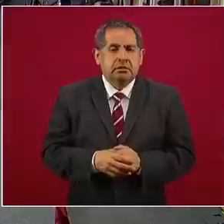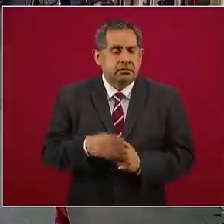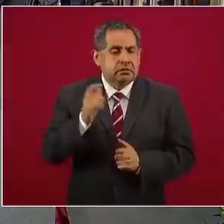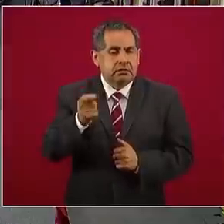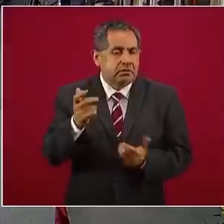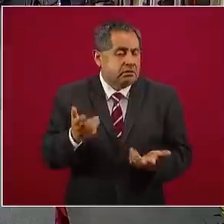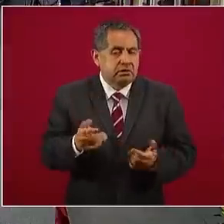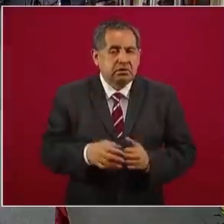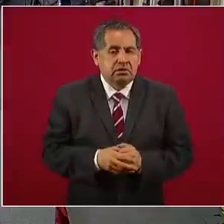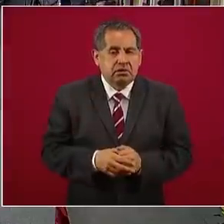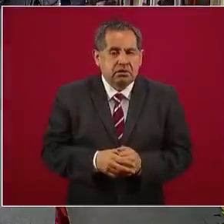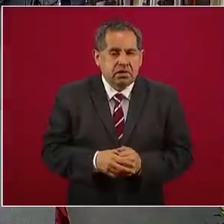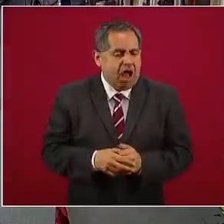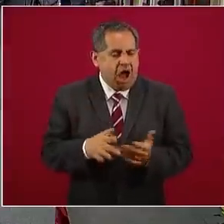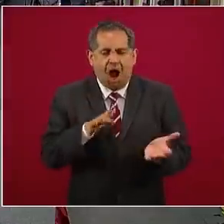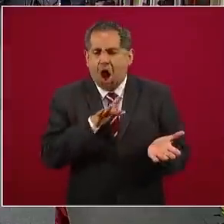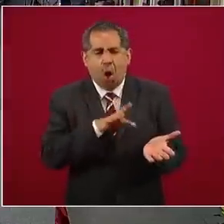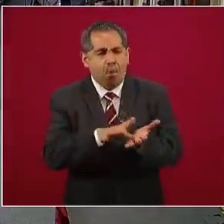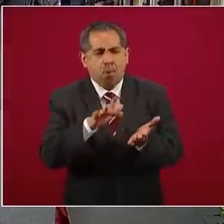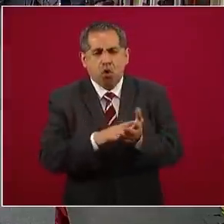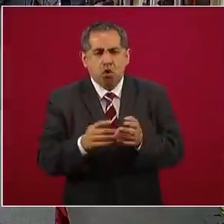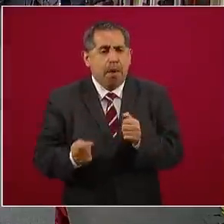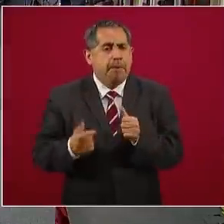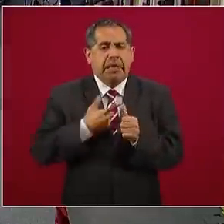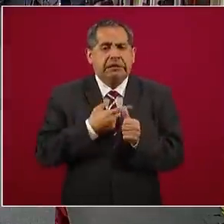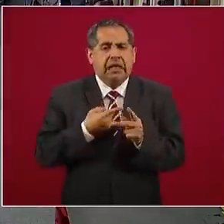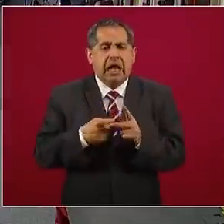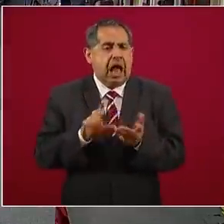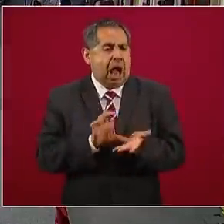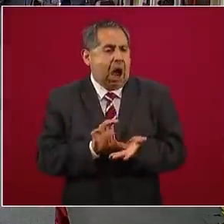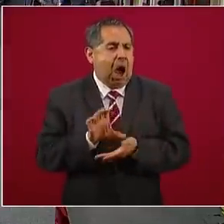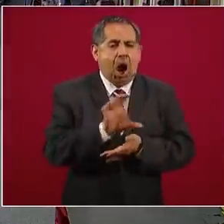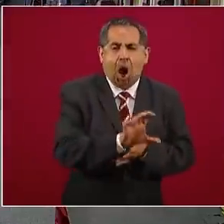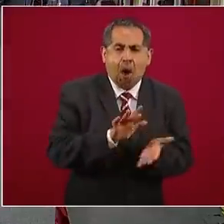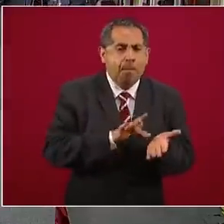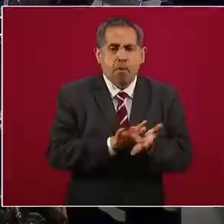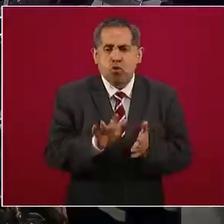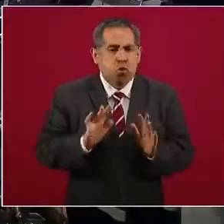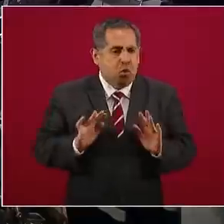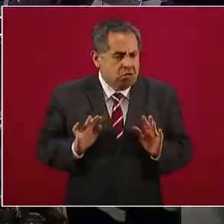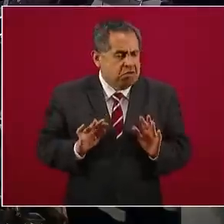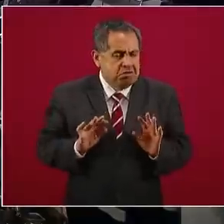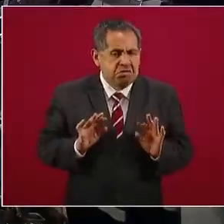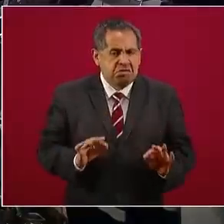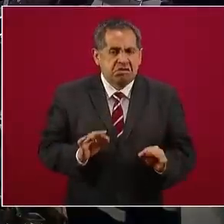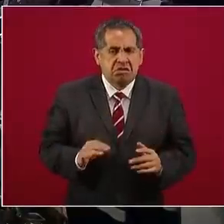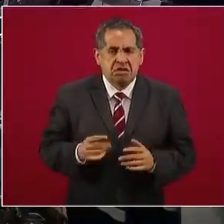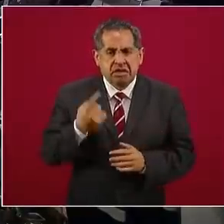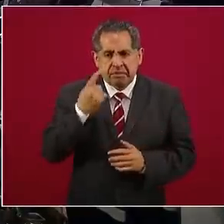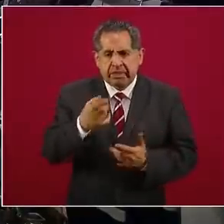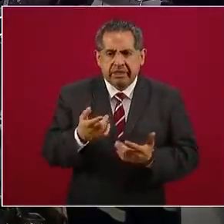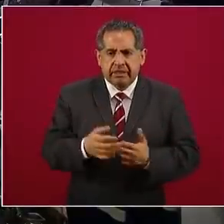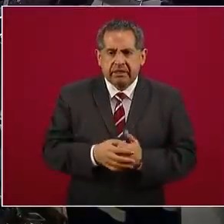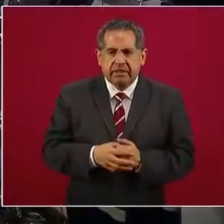es un apoyo inicial, ¿sí?, para